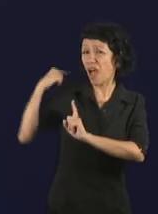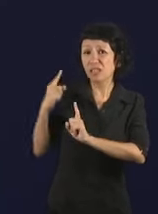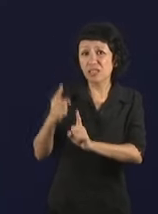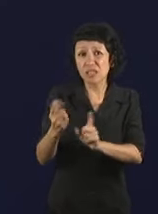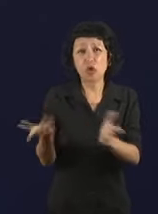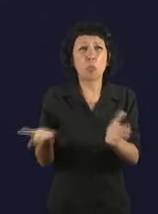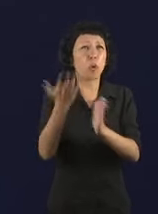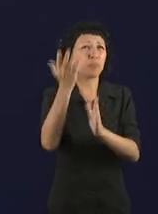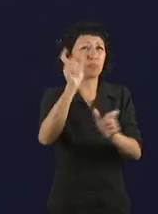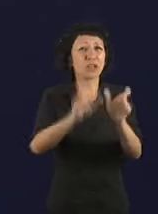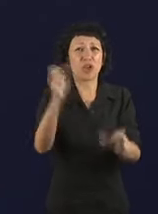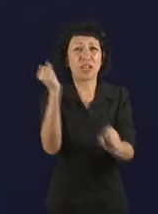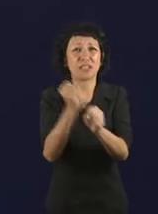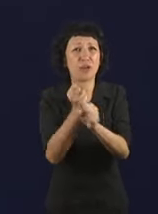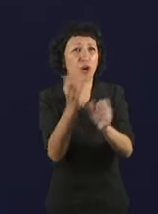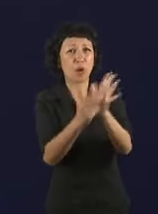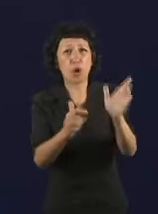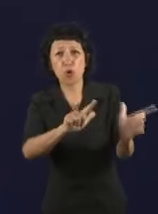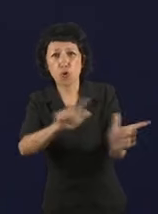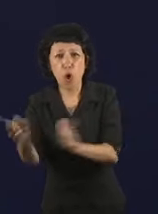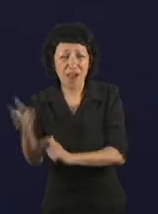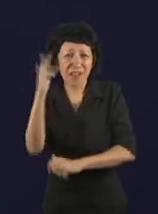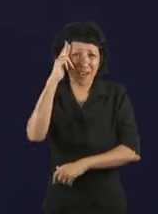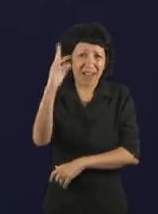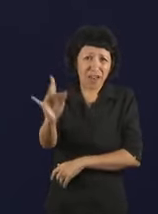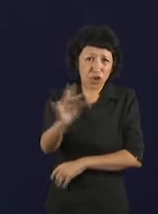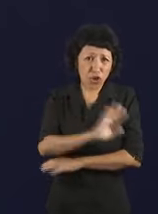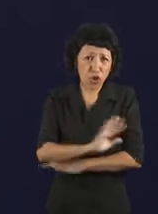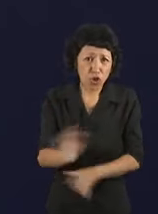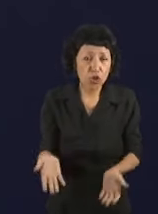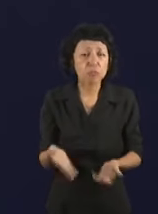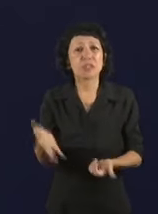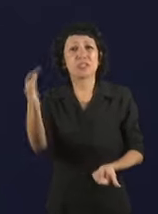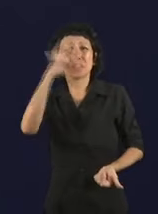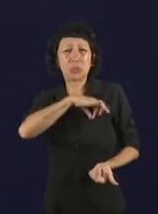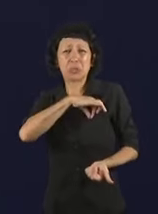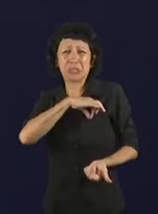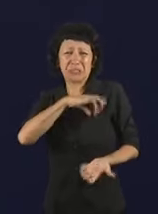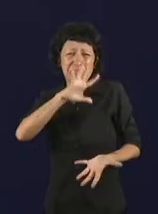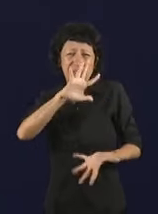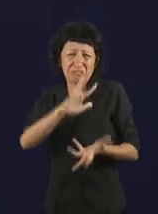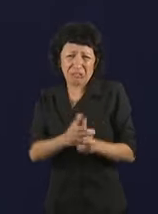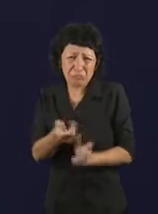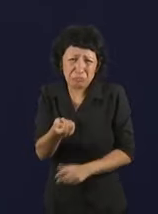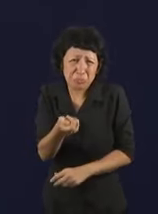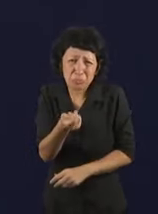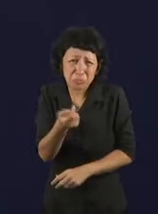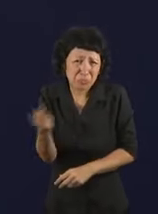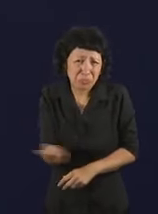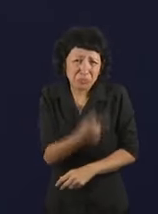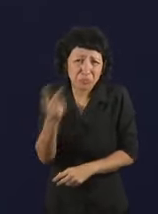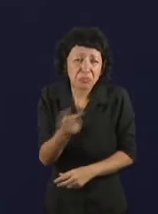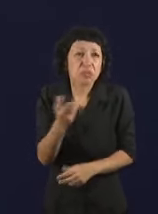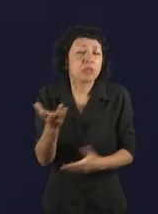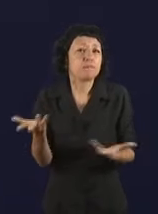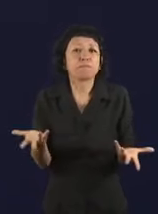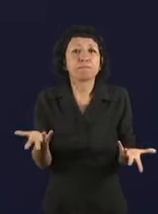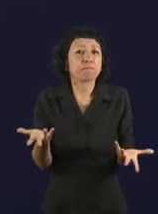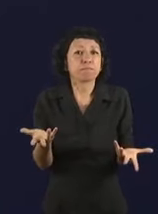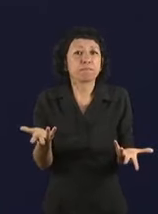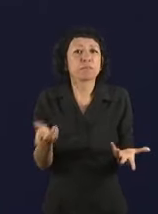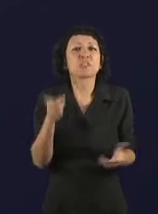récord con un nivel de eh con un nivel salarial paupérrimo con Eh bueno ellos